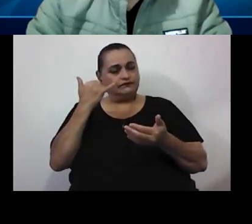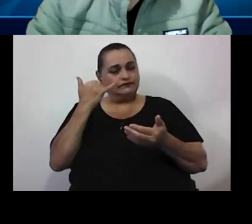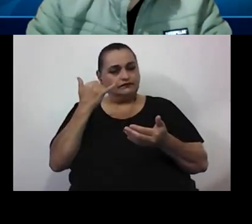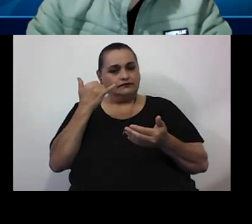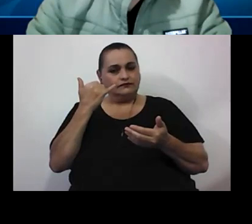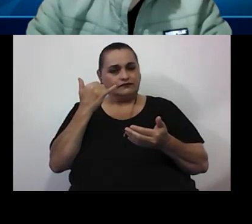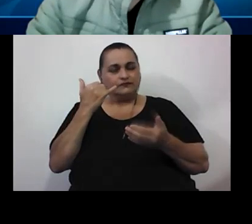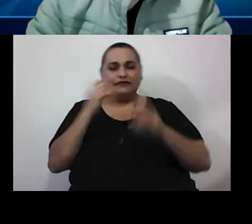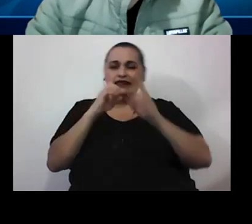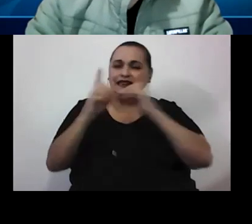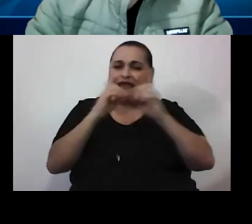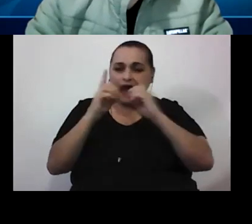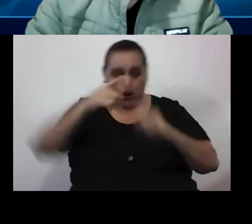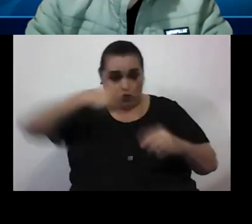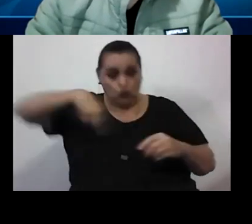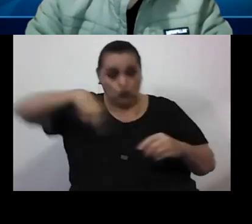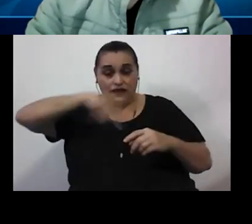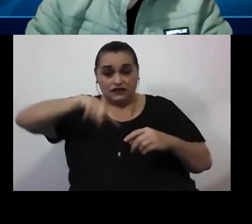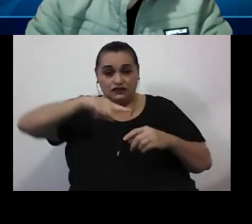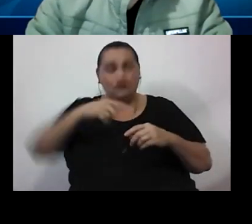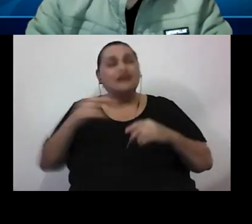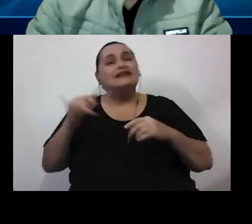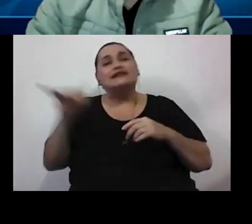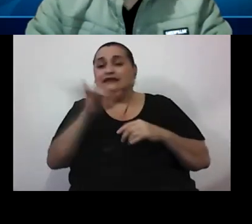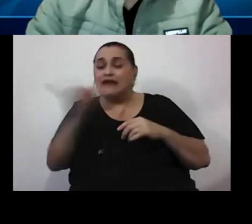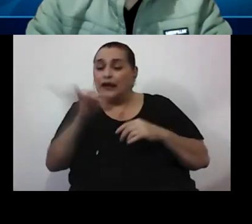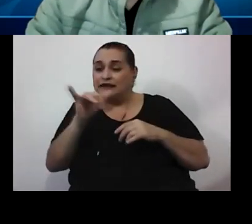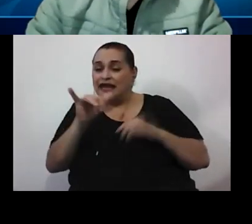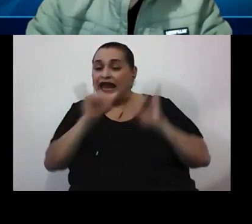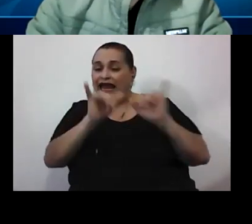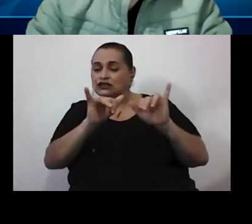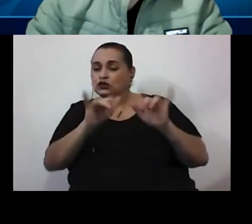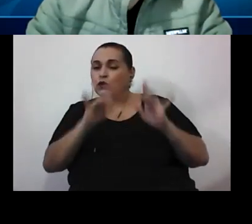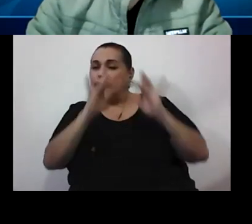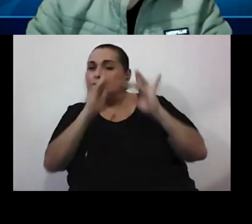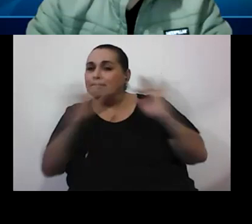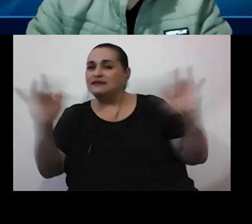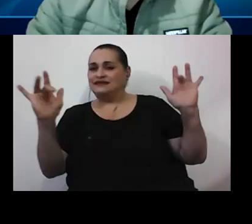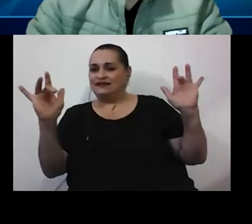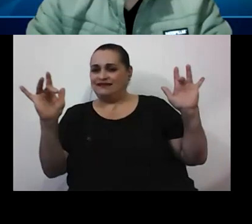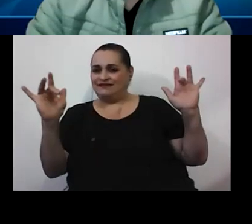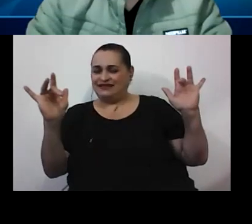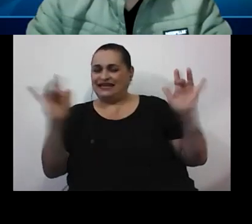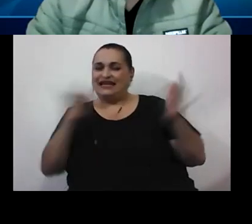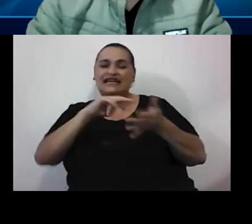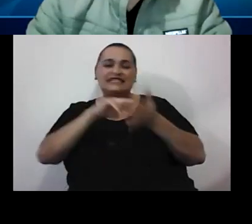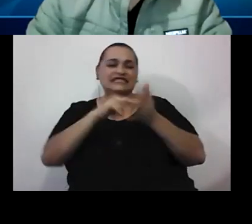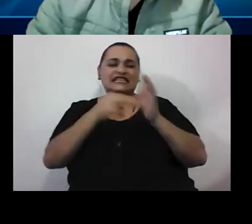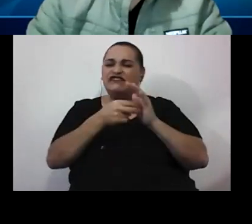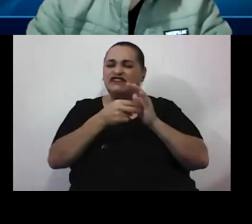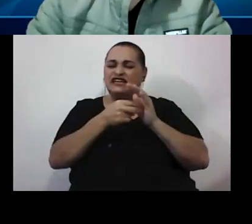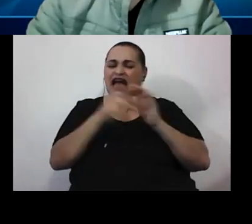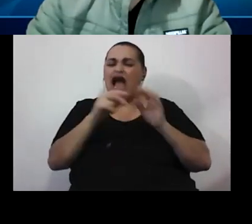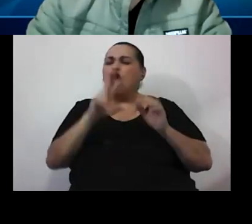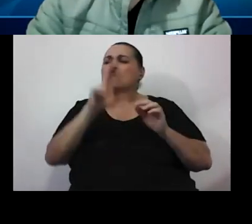en el diálogo nuestro, sea también esto invisible, que es la invalidación psicológica, la